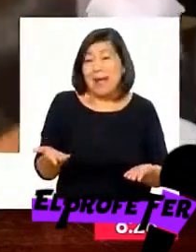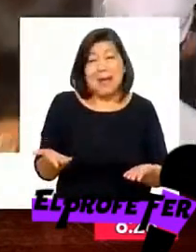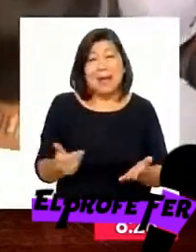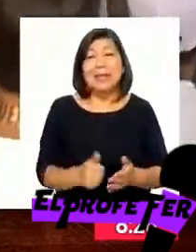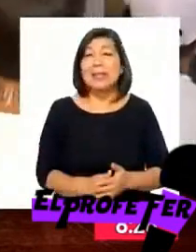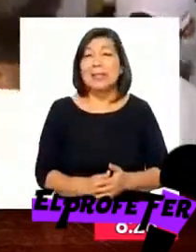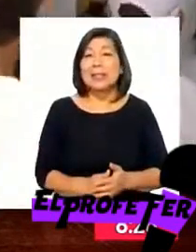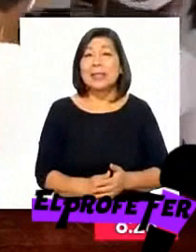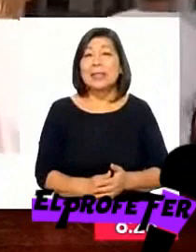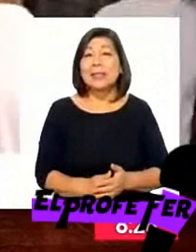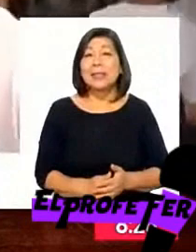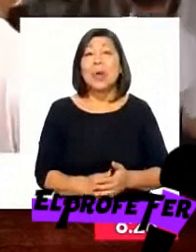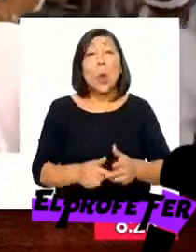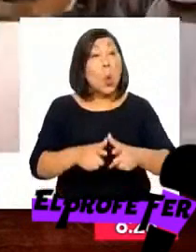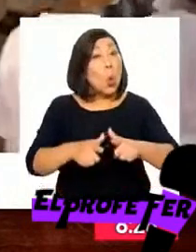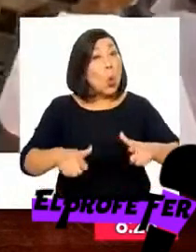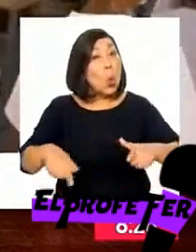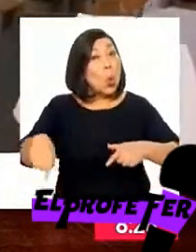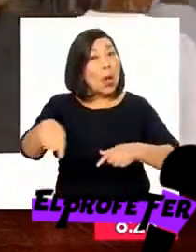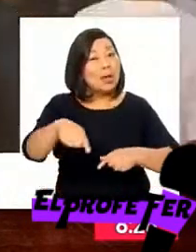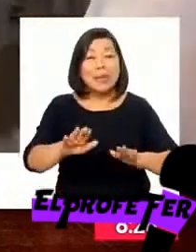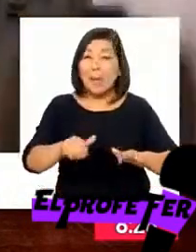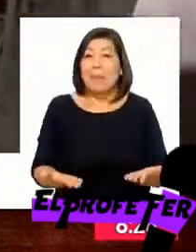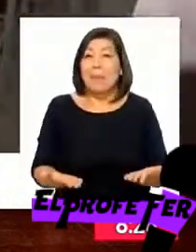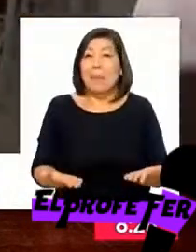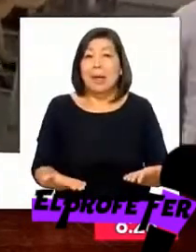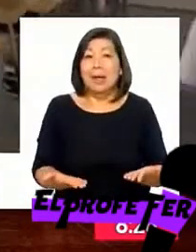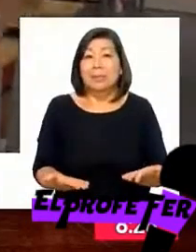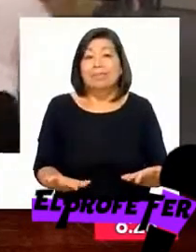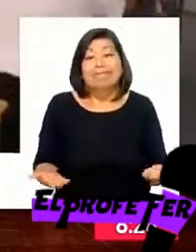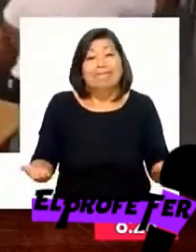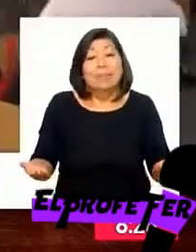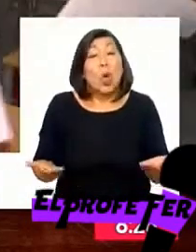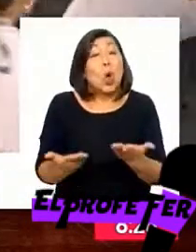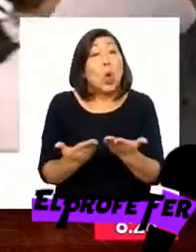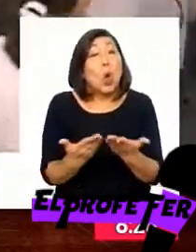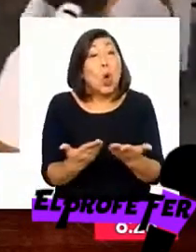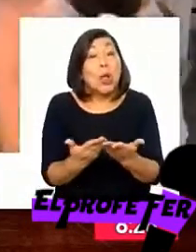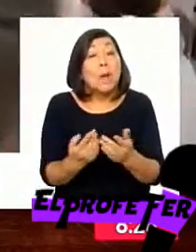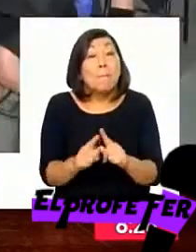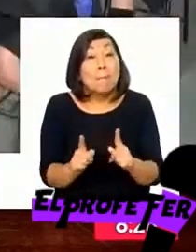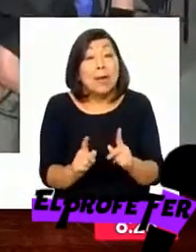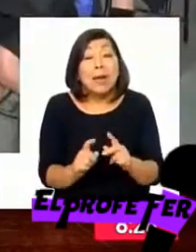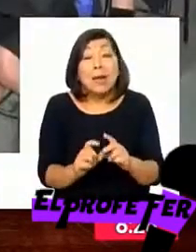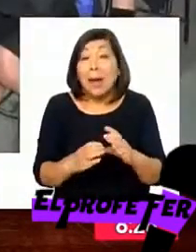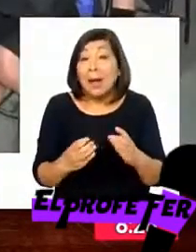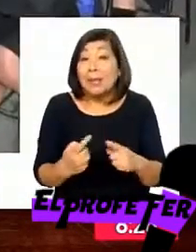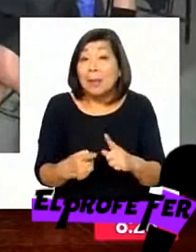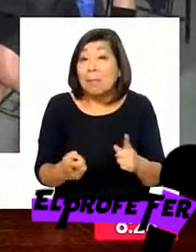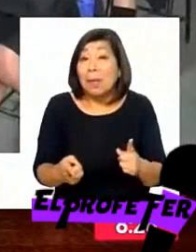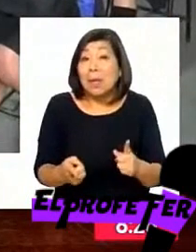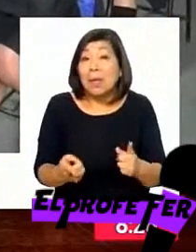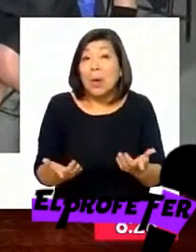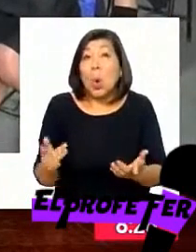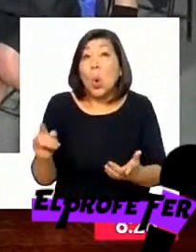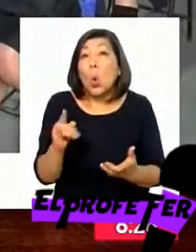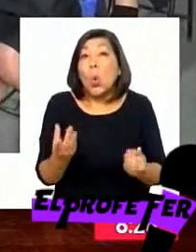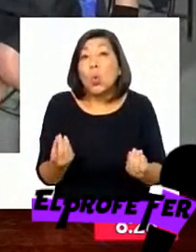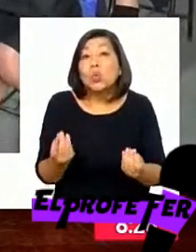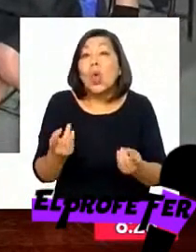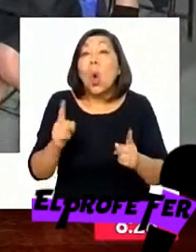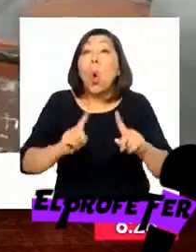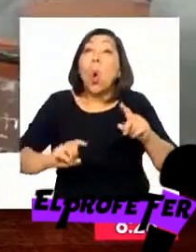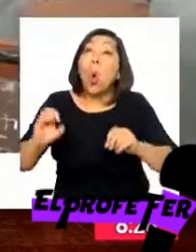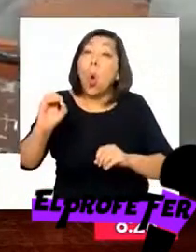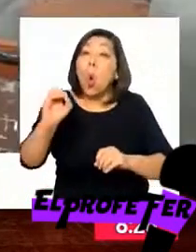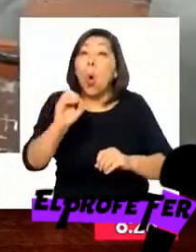o la zona no está en condiciones. Puede ser que incluso la escuela esté en condiciones de empezar las clases y esté siendo usada como